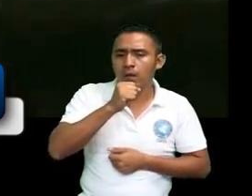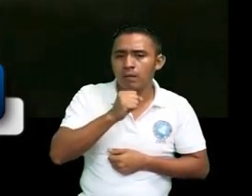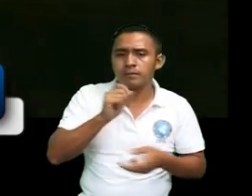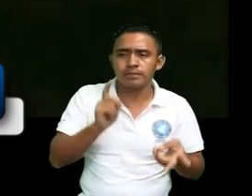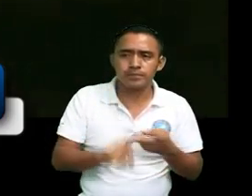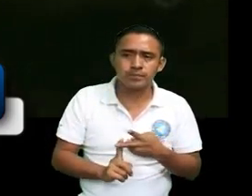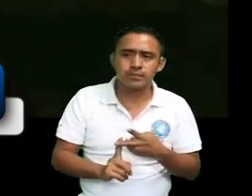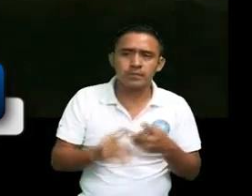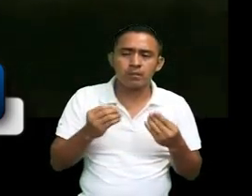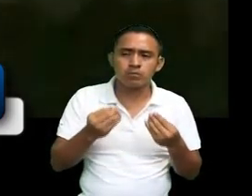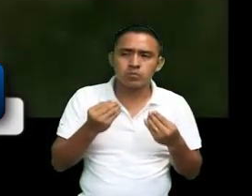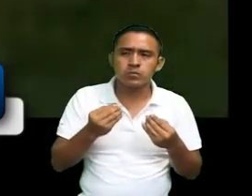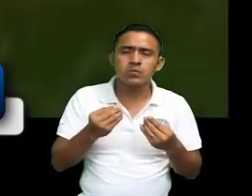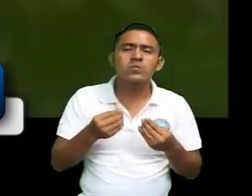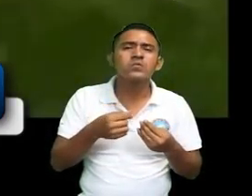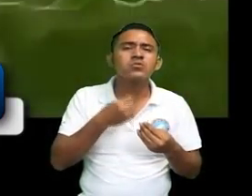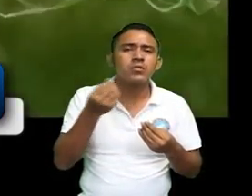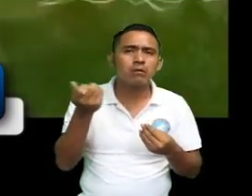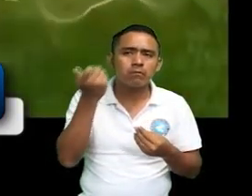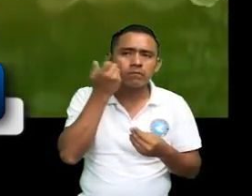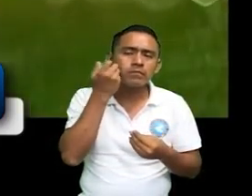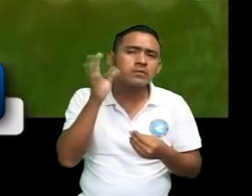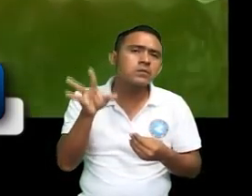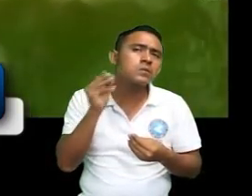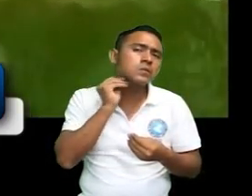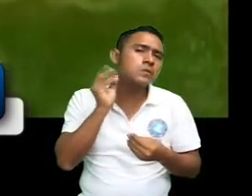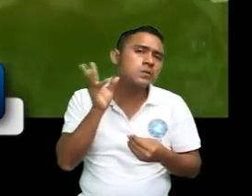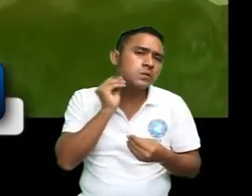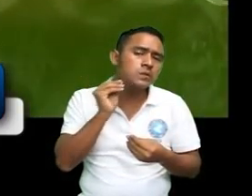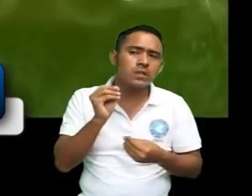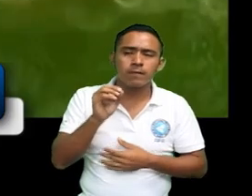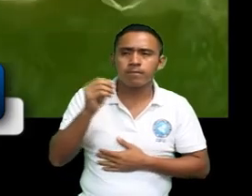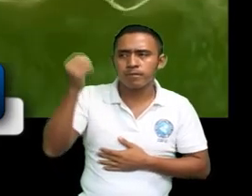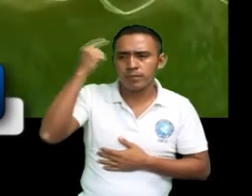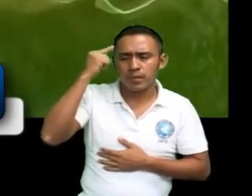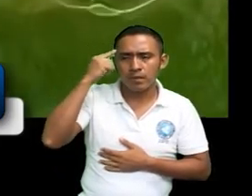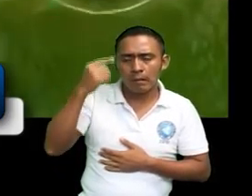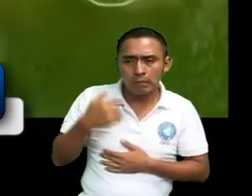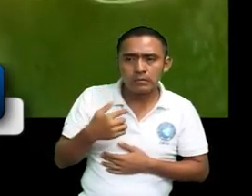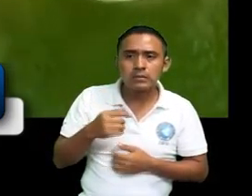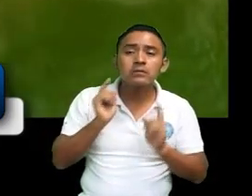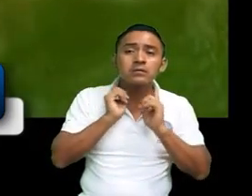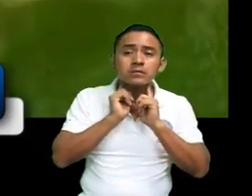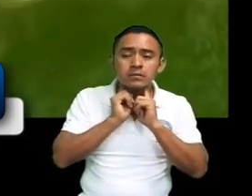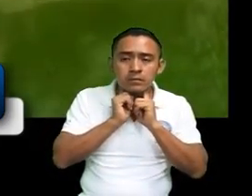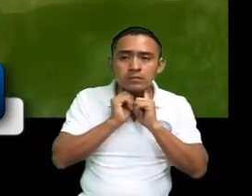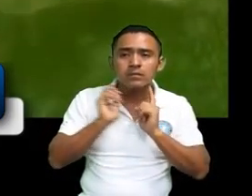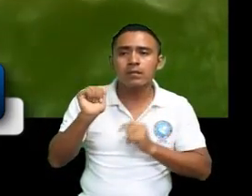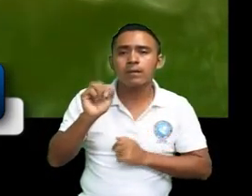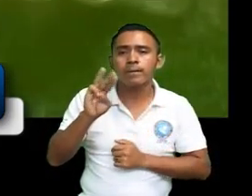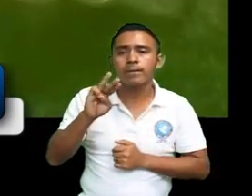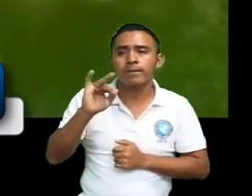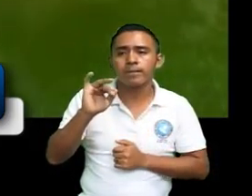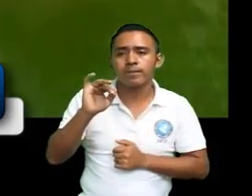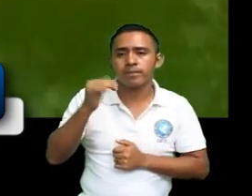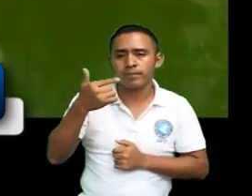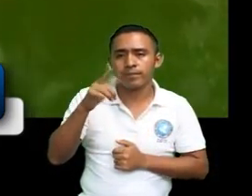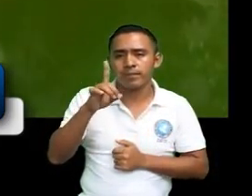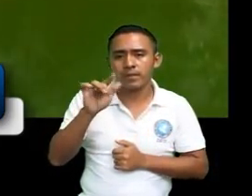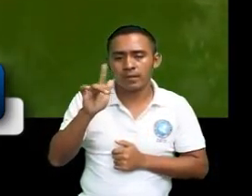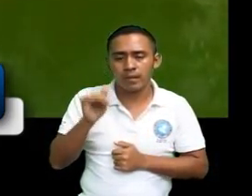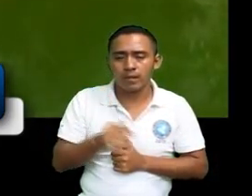tiene muchas infecciones de vías respiratorias a repetición y entonces ellos piensan que tienen algo en las amígdalas y se van a visitar al